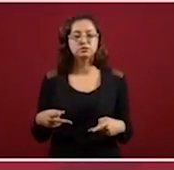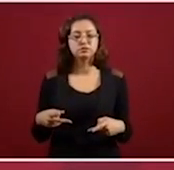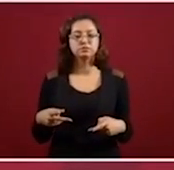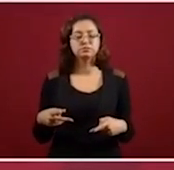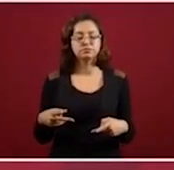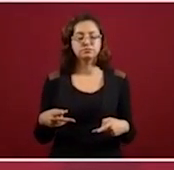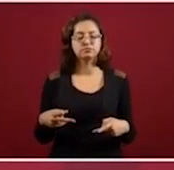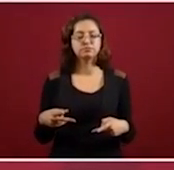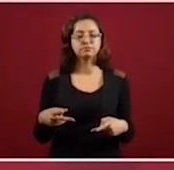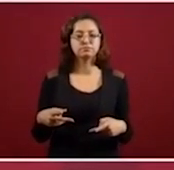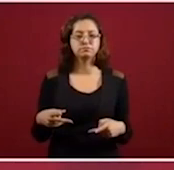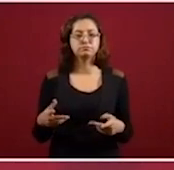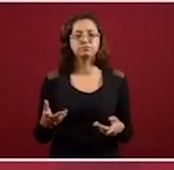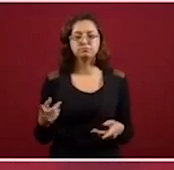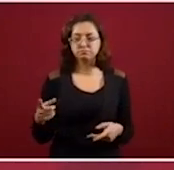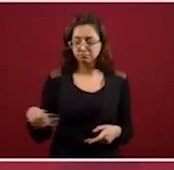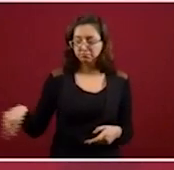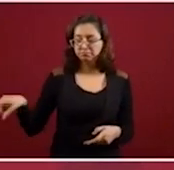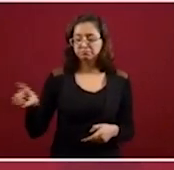qué